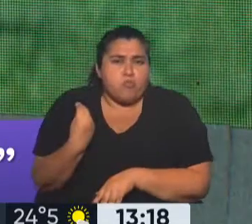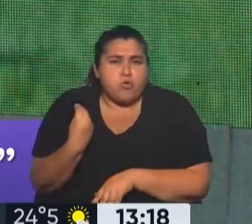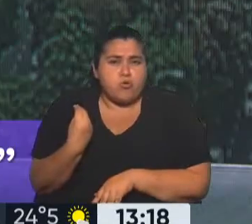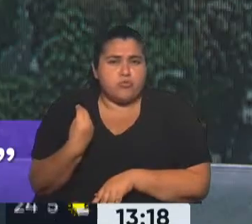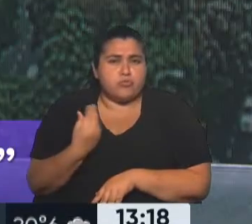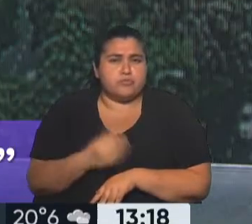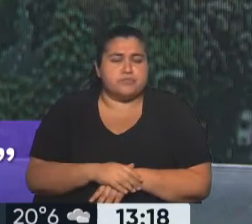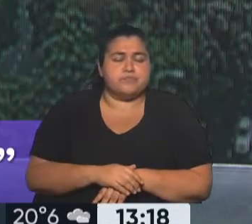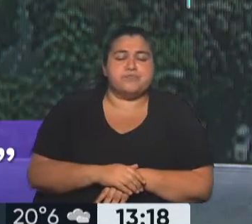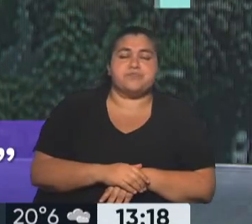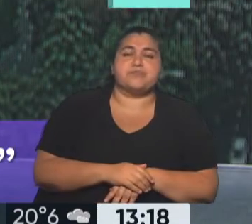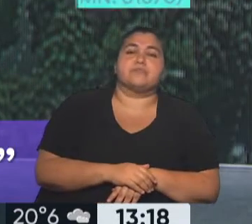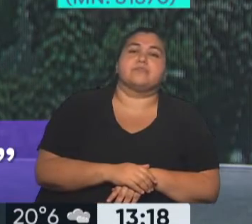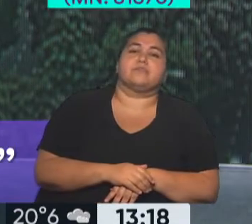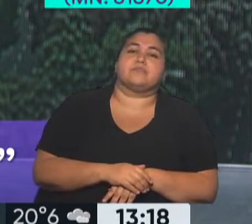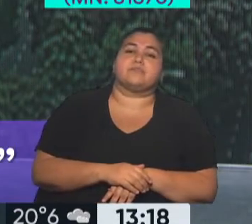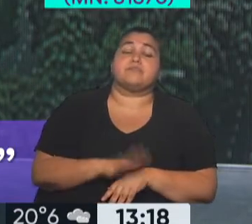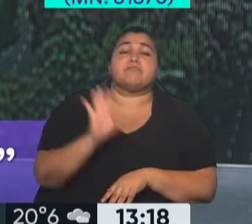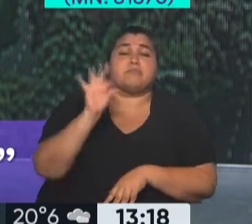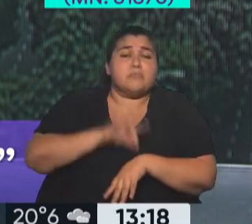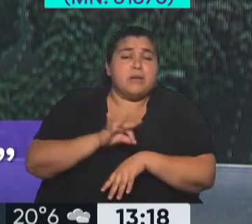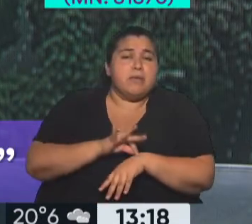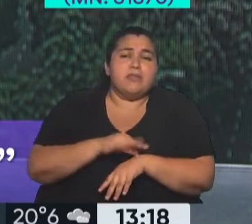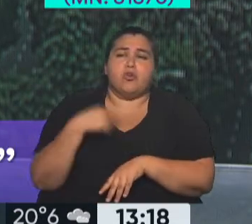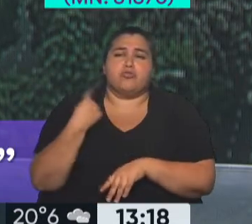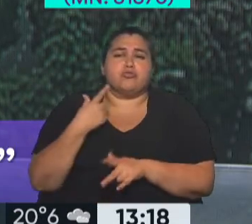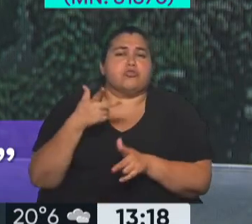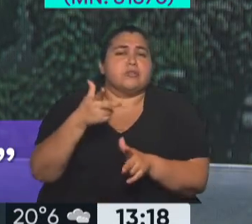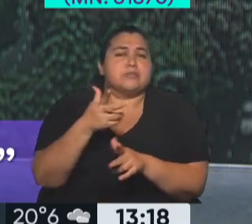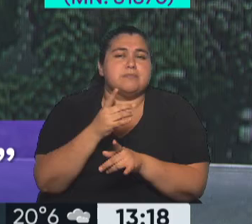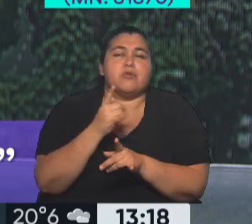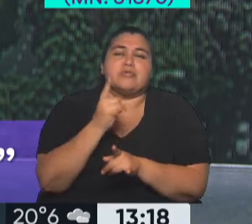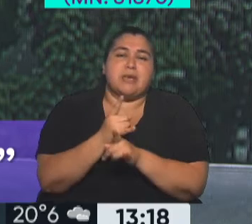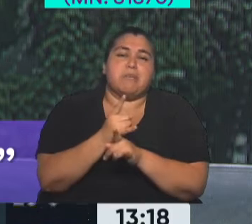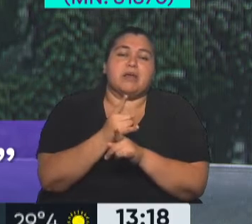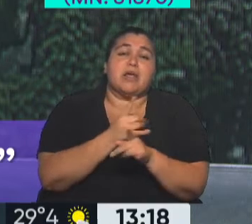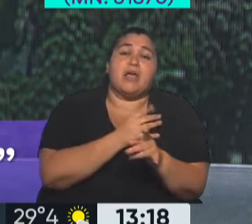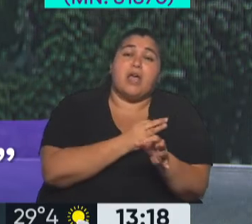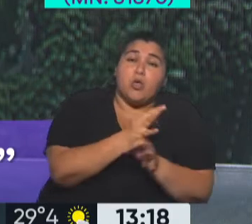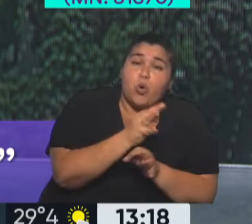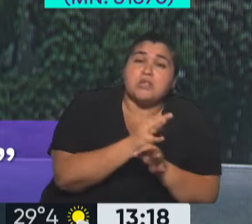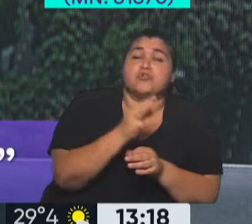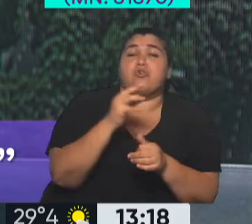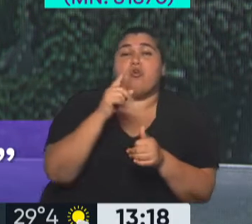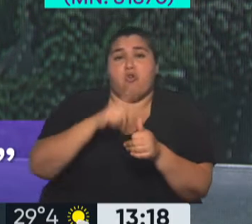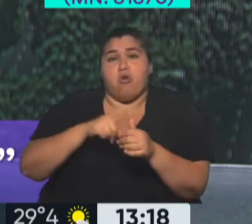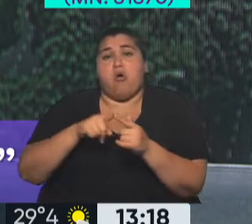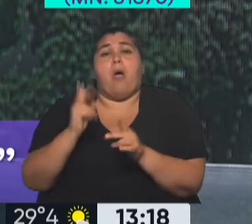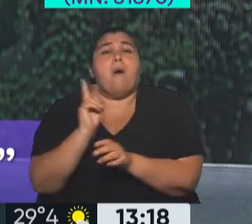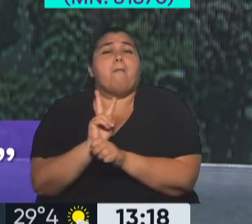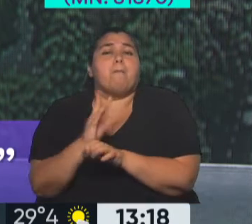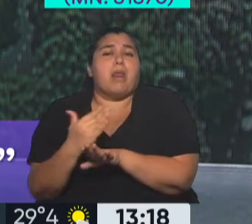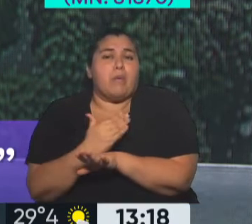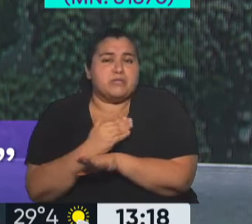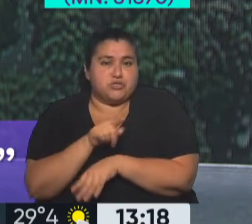Bueno, definitivamente los médicos siempre hablamos de prevención y educación. Es decir, en estos casos, cuando uno ve que una